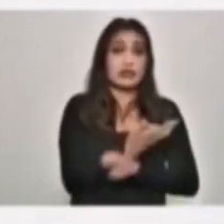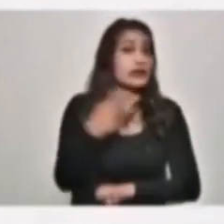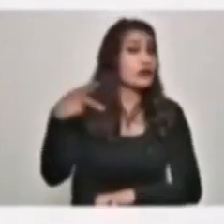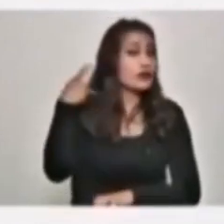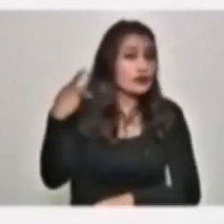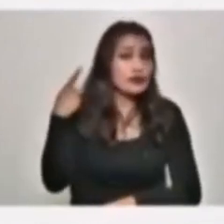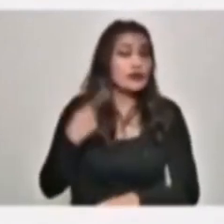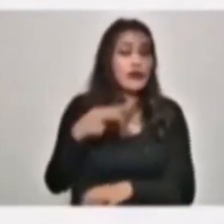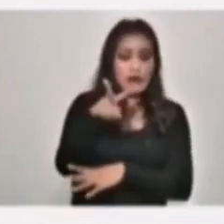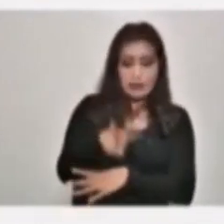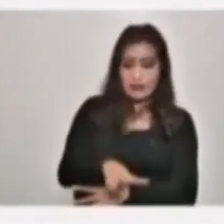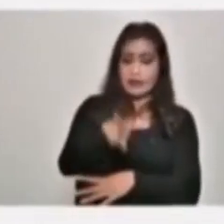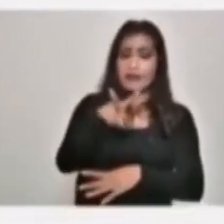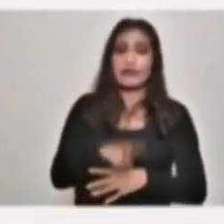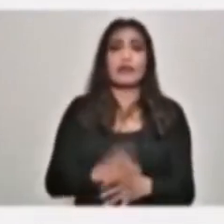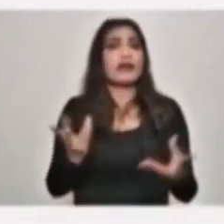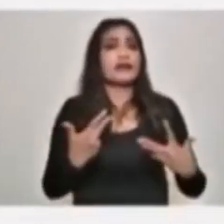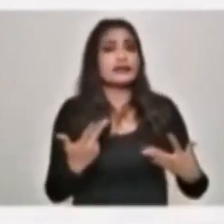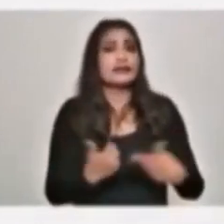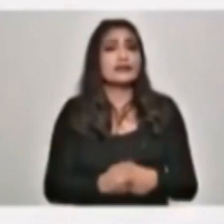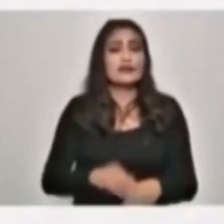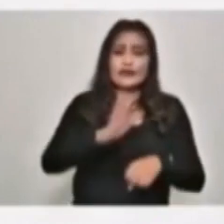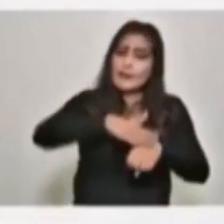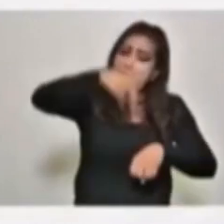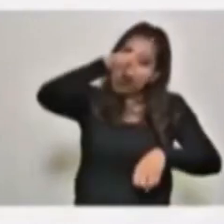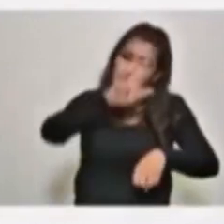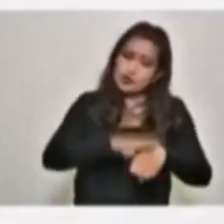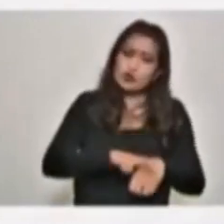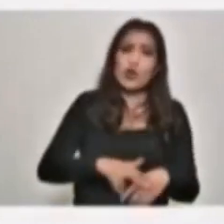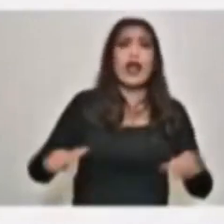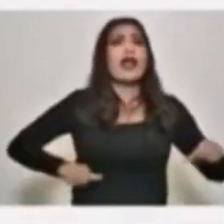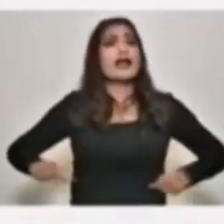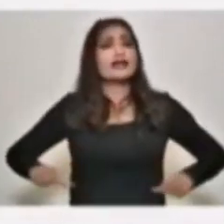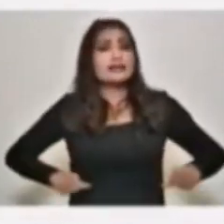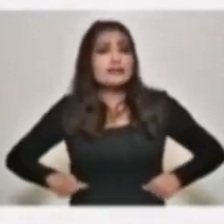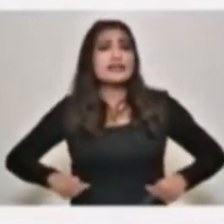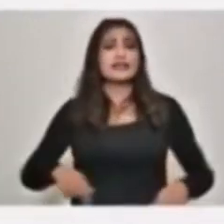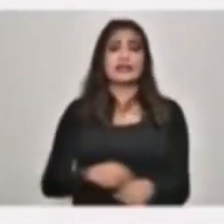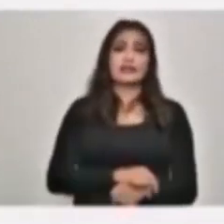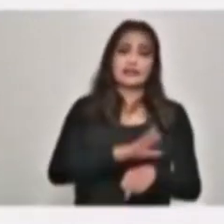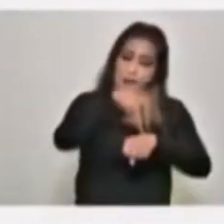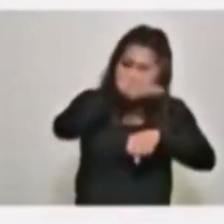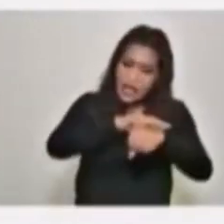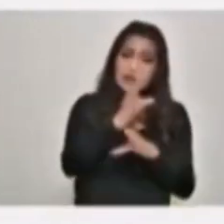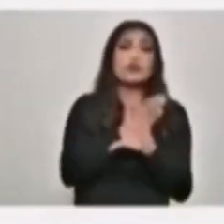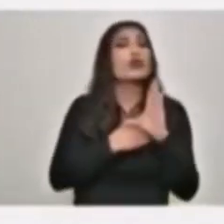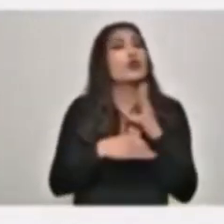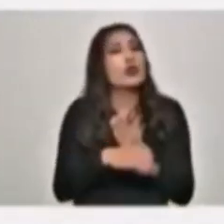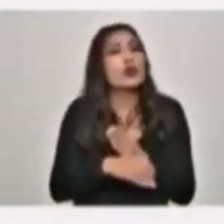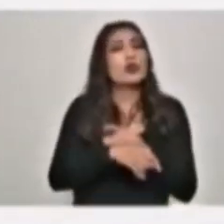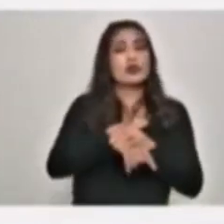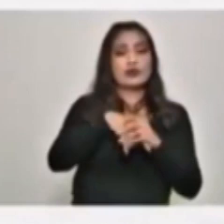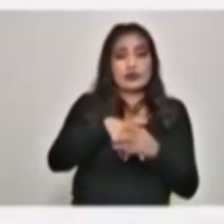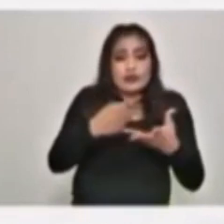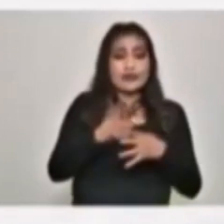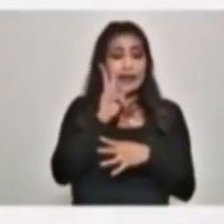sola recomendación verbal. Pusimos a estas medidas contenidas